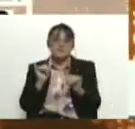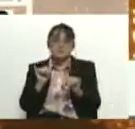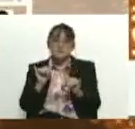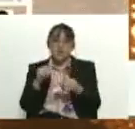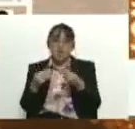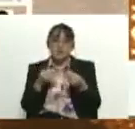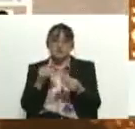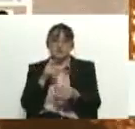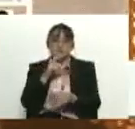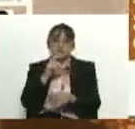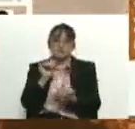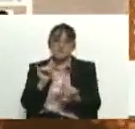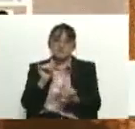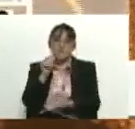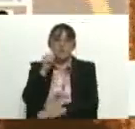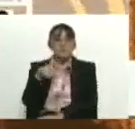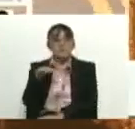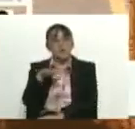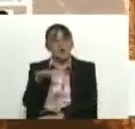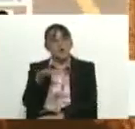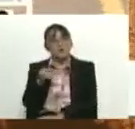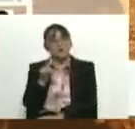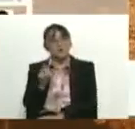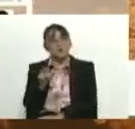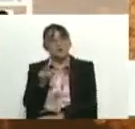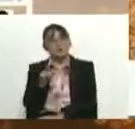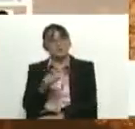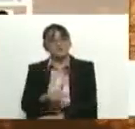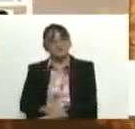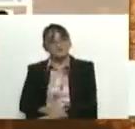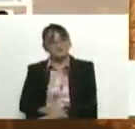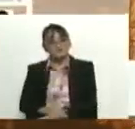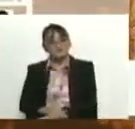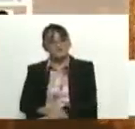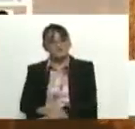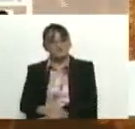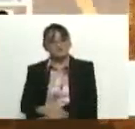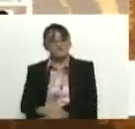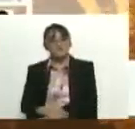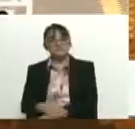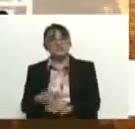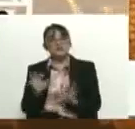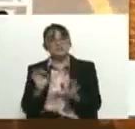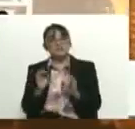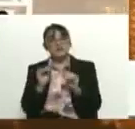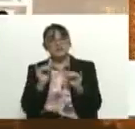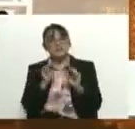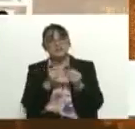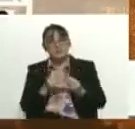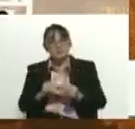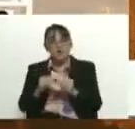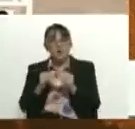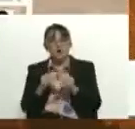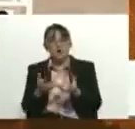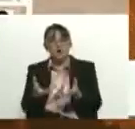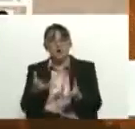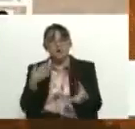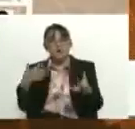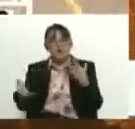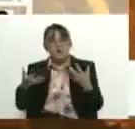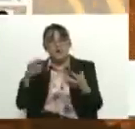yo le llamo a ese grupo de compañeros los piedreros buenos porque lograron rescatar Roca de los ríos